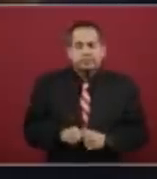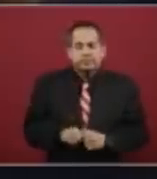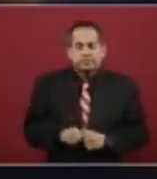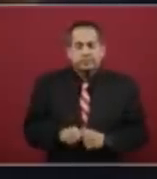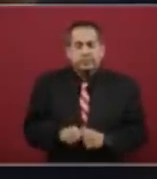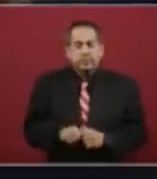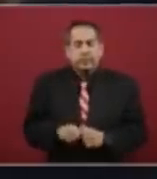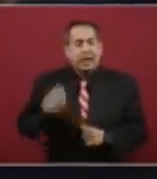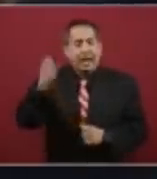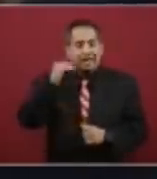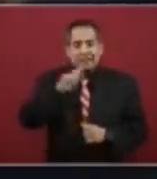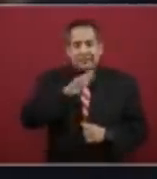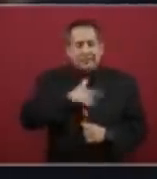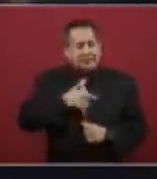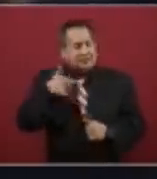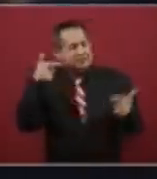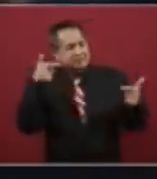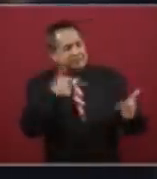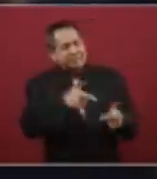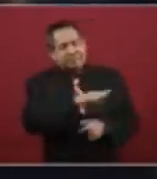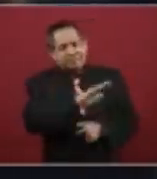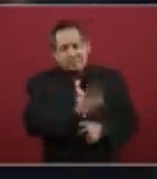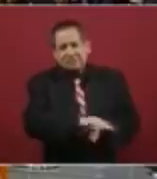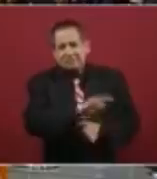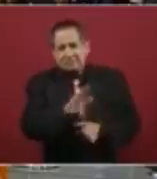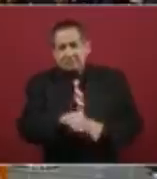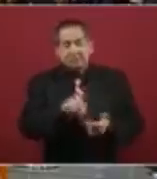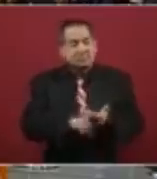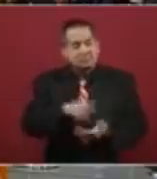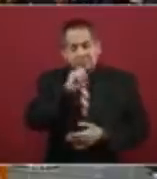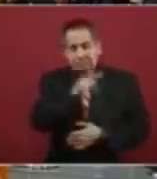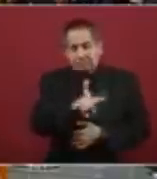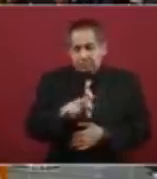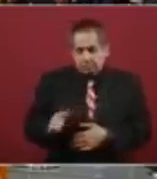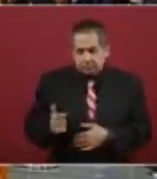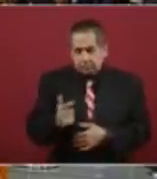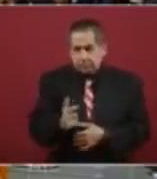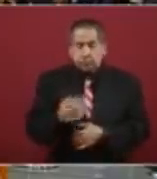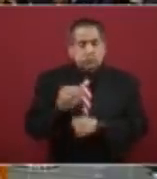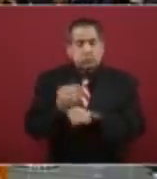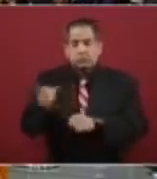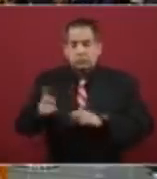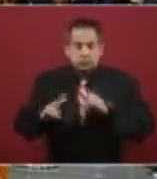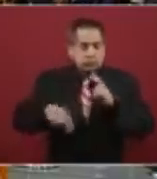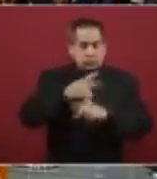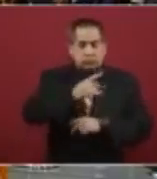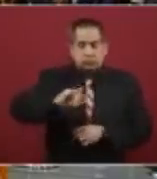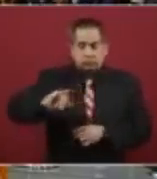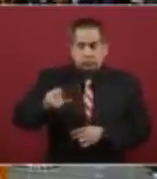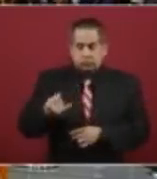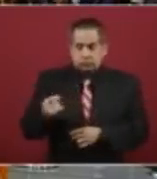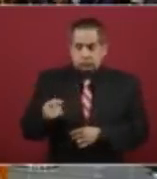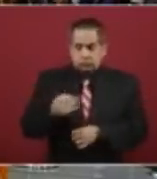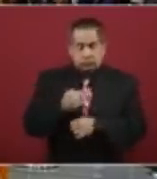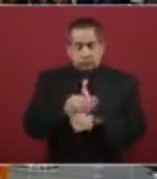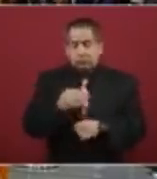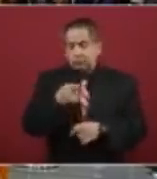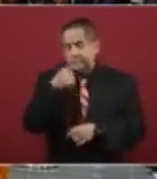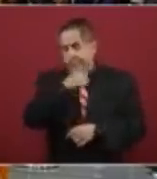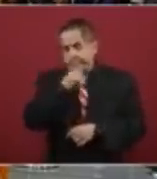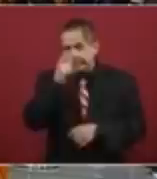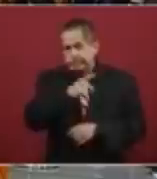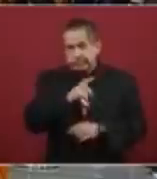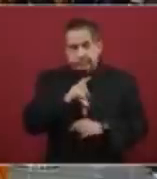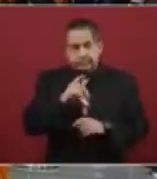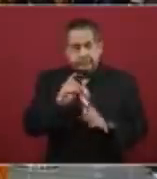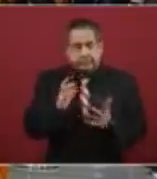de asesinatos también en Guanajuato, va hacia Tijuana, que es otro punto sensible. Si hay alguna evaluación de cómo han